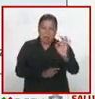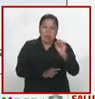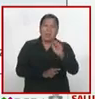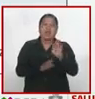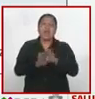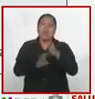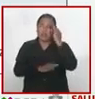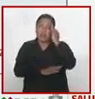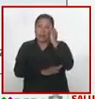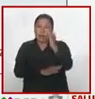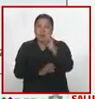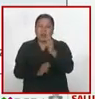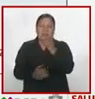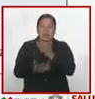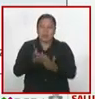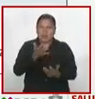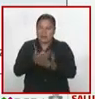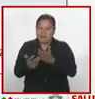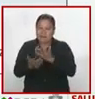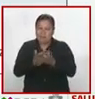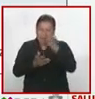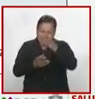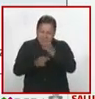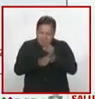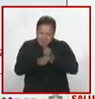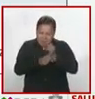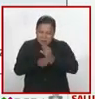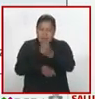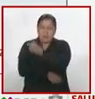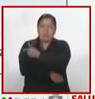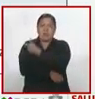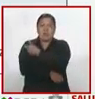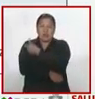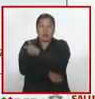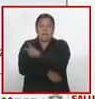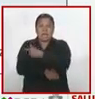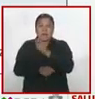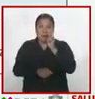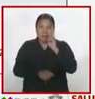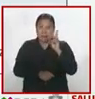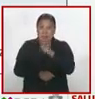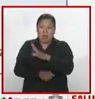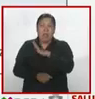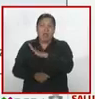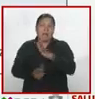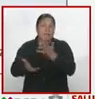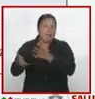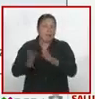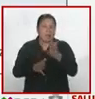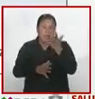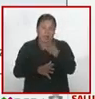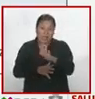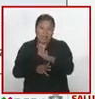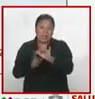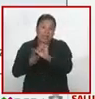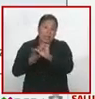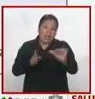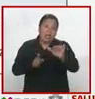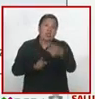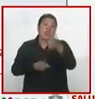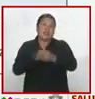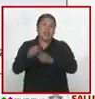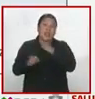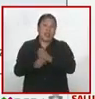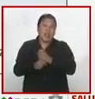tiempo que lleva la elaboración de una vacuna vean ustedes vemos que lleva alrededor de 10 sea 10 a 12 años